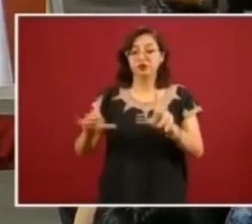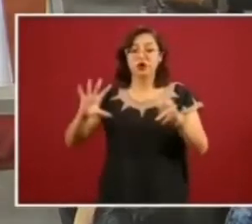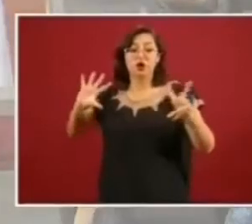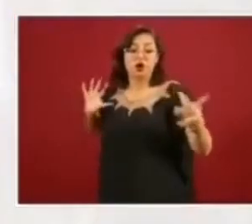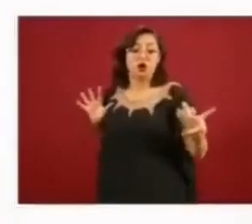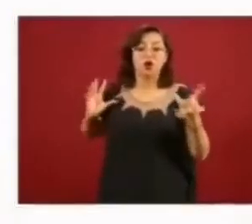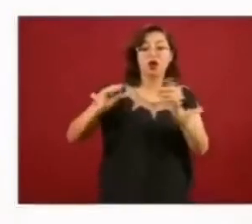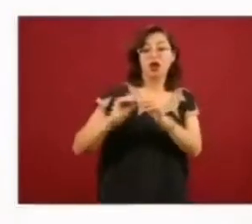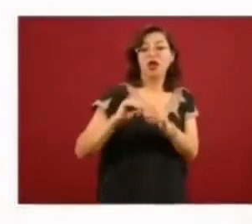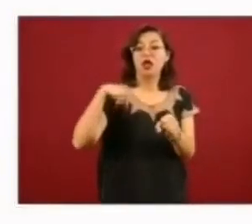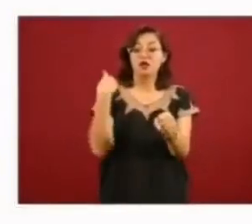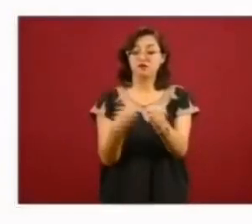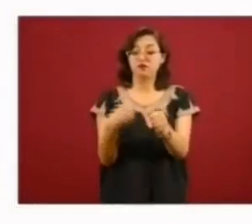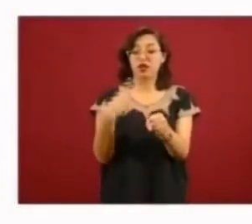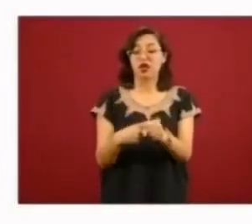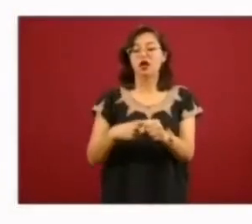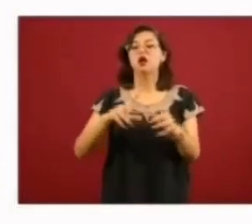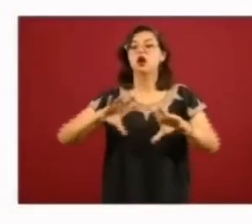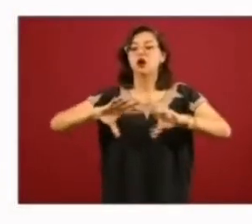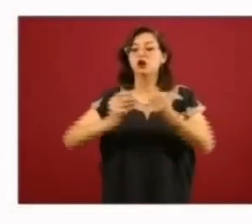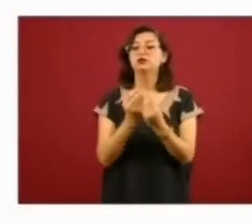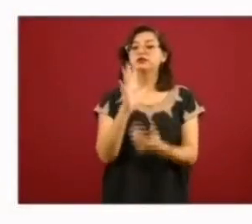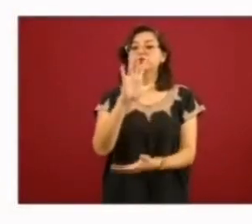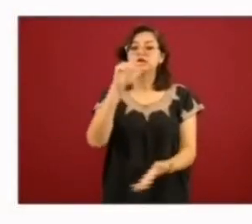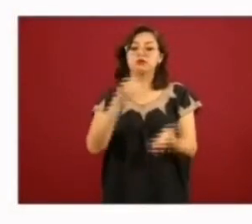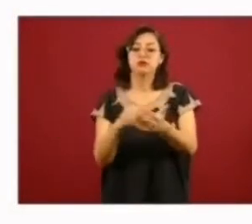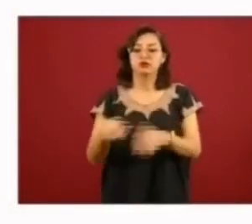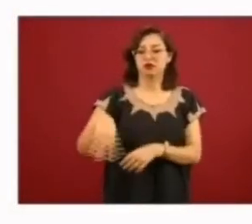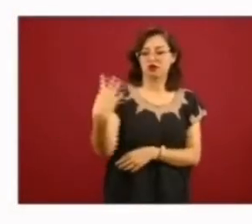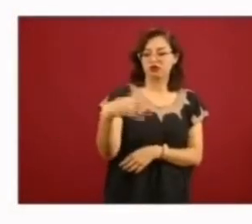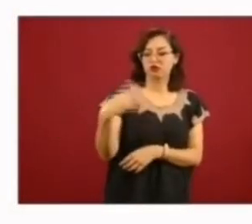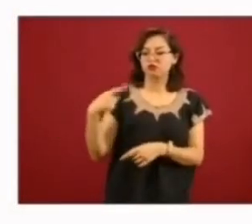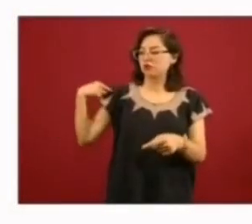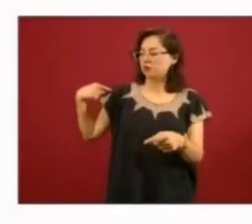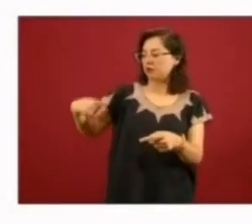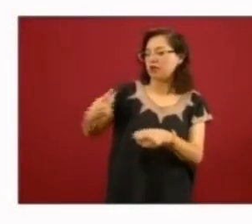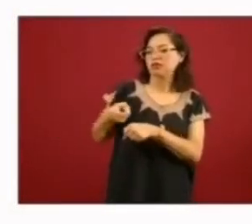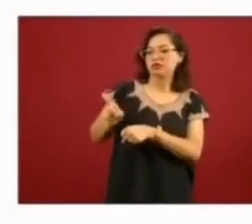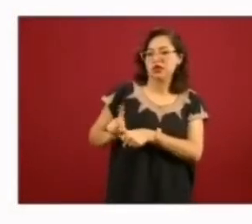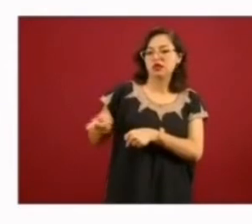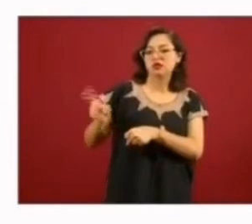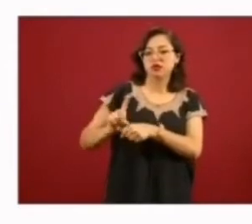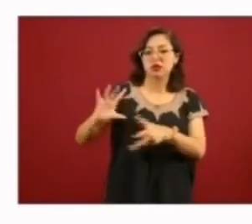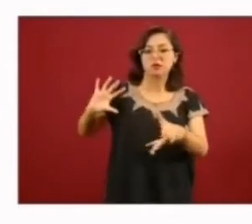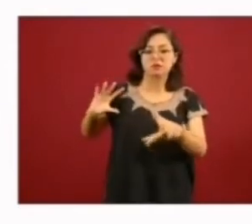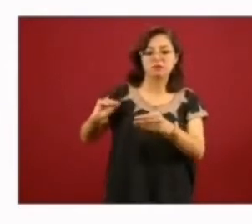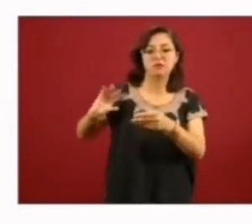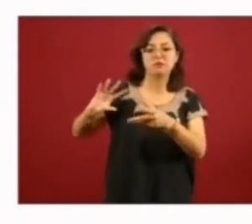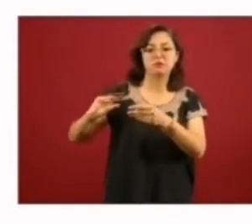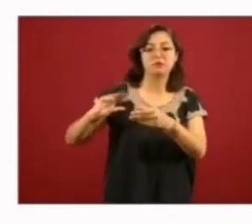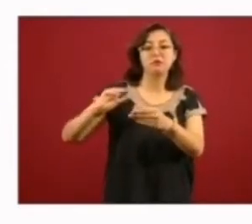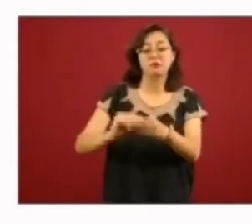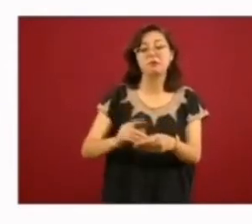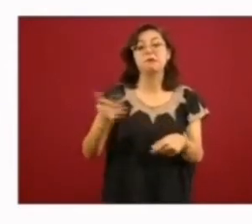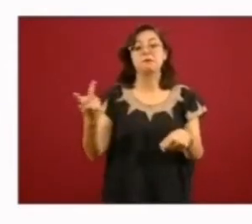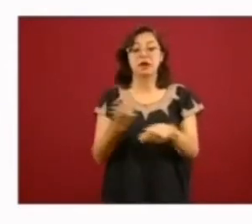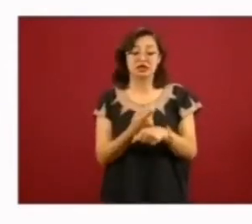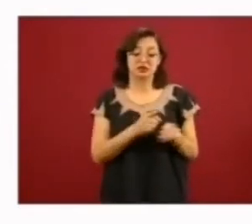casos confirmados 5.014 que se han acumulado. Nótese que la curva epidémica sigue creciendo,